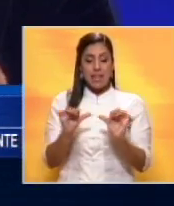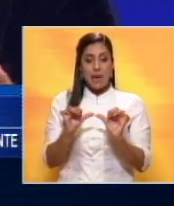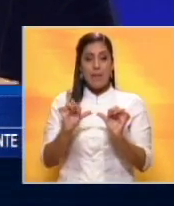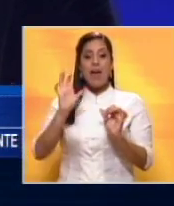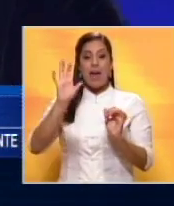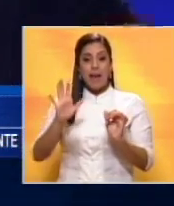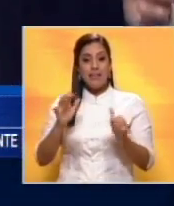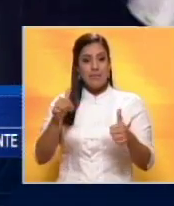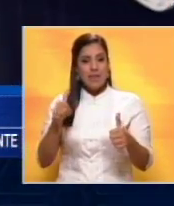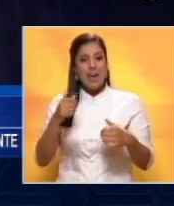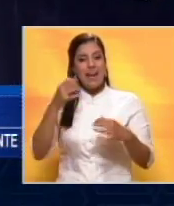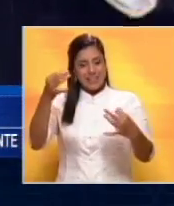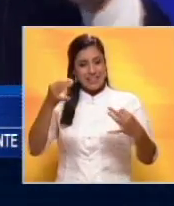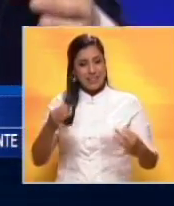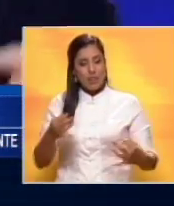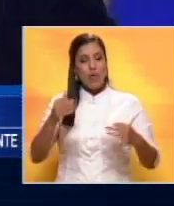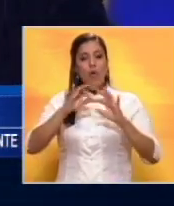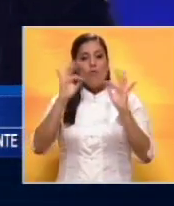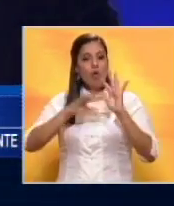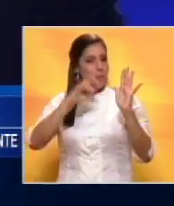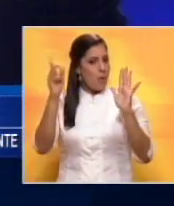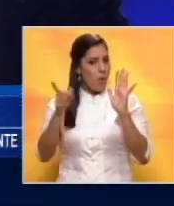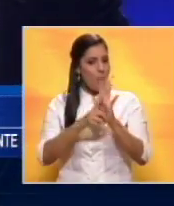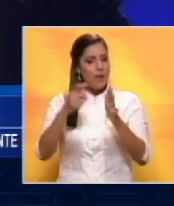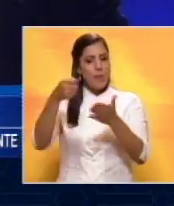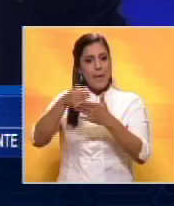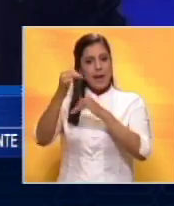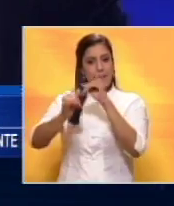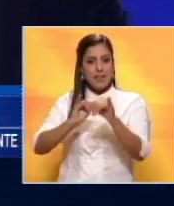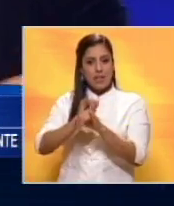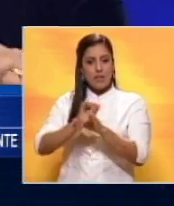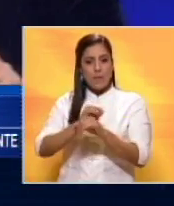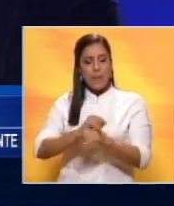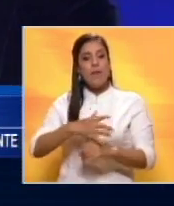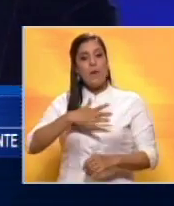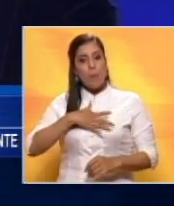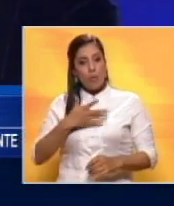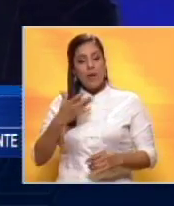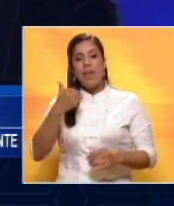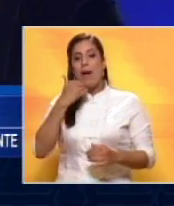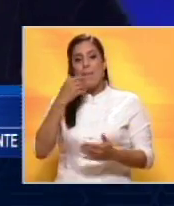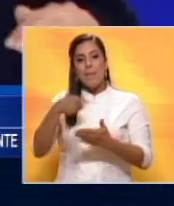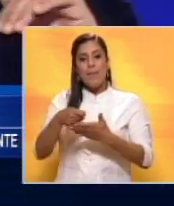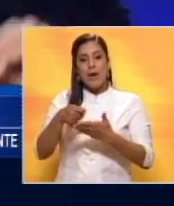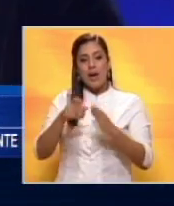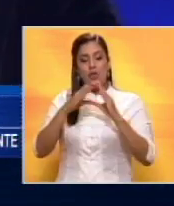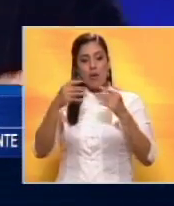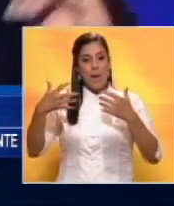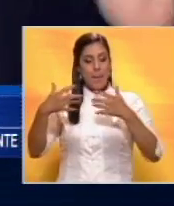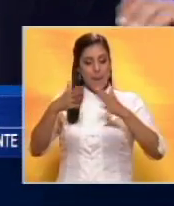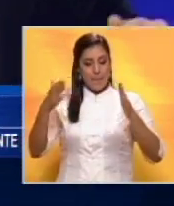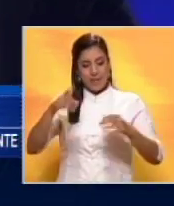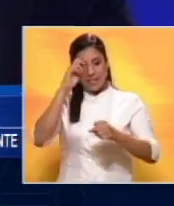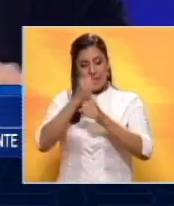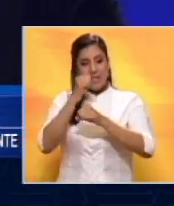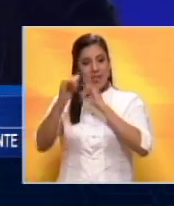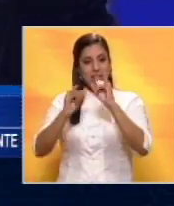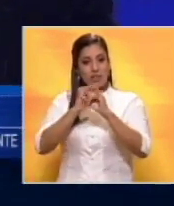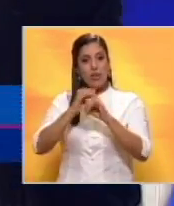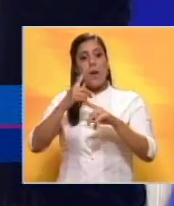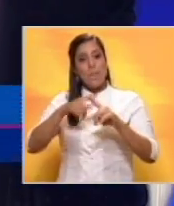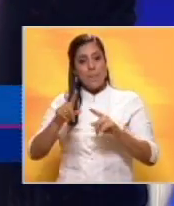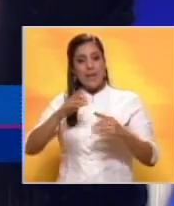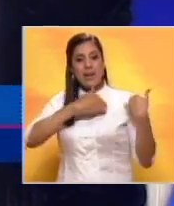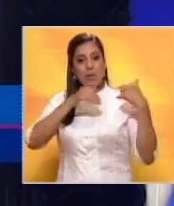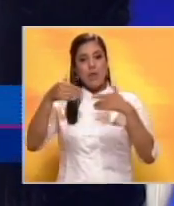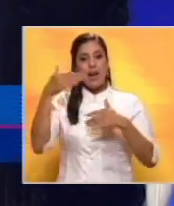bien establecidos las garantías de manera plena para las inversiones internacionales, que se puedan dirimir esas controversias en unas mesas de trabajo nacionales e internacionales, pero que la